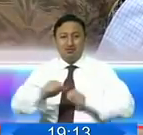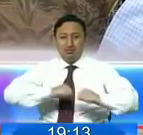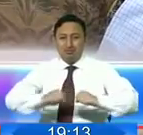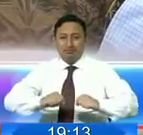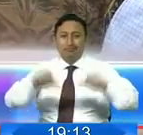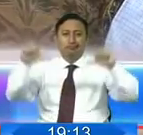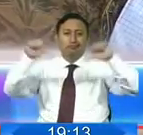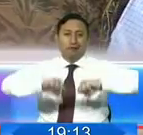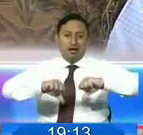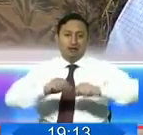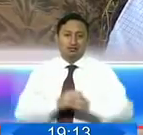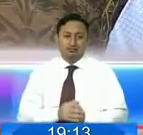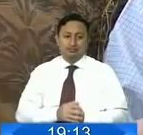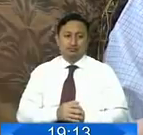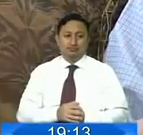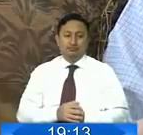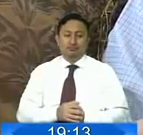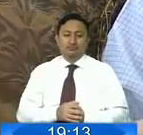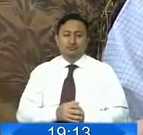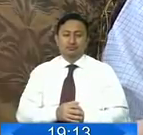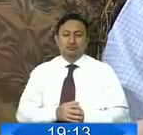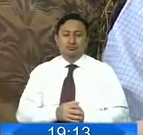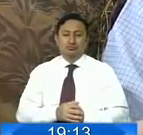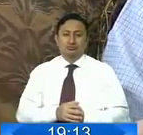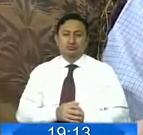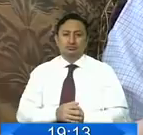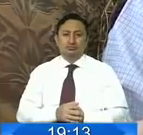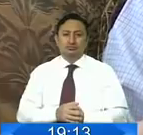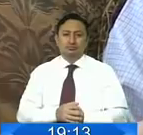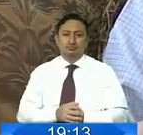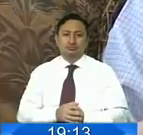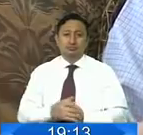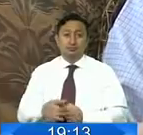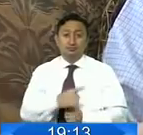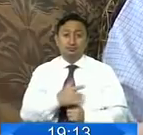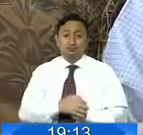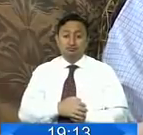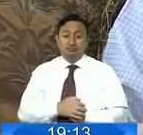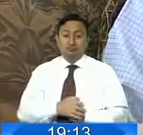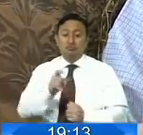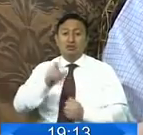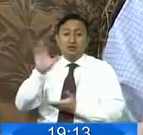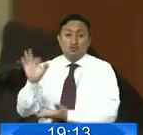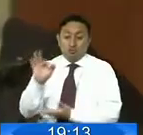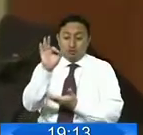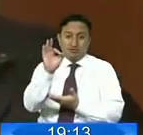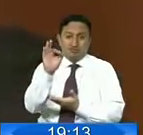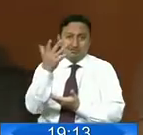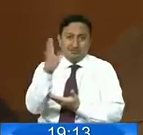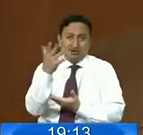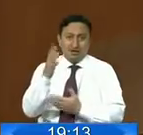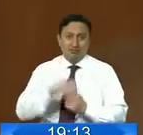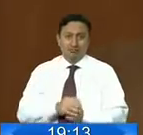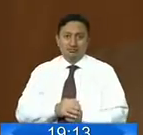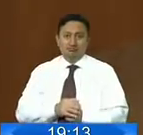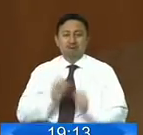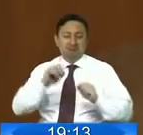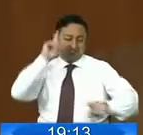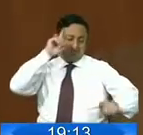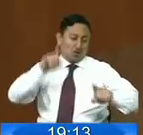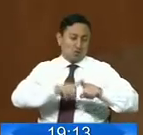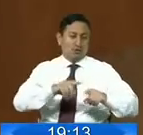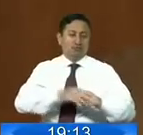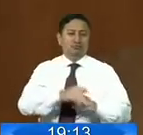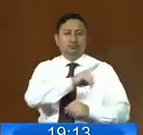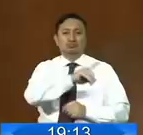y que asimismo no ha dado no ha tenido representatividad nacional y con esto coincide el candidato por pachakutik